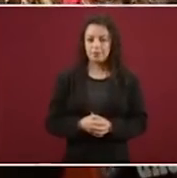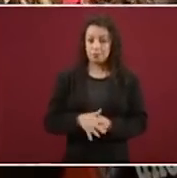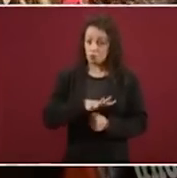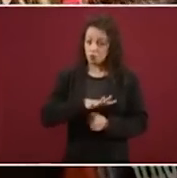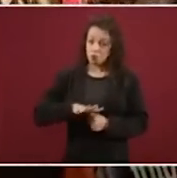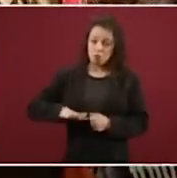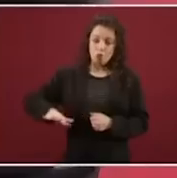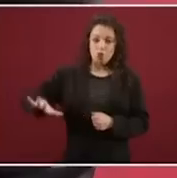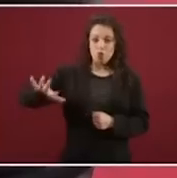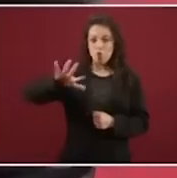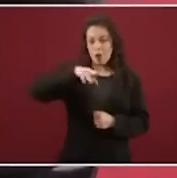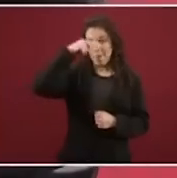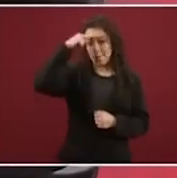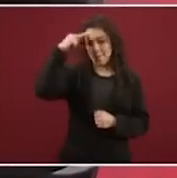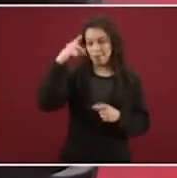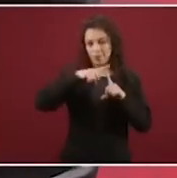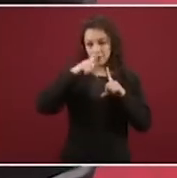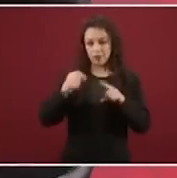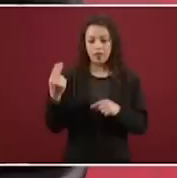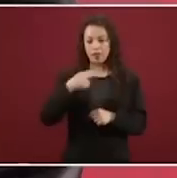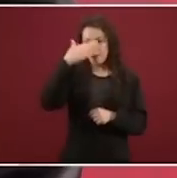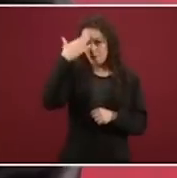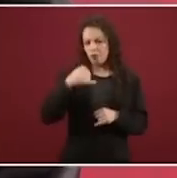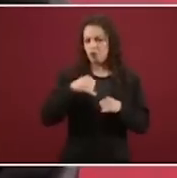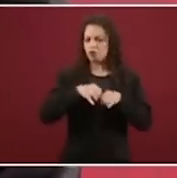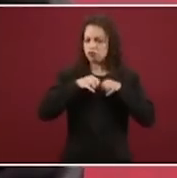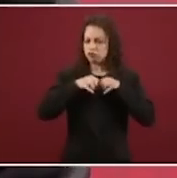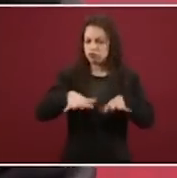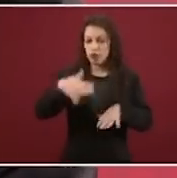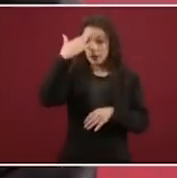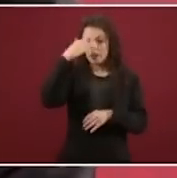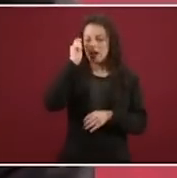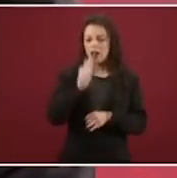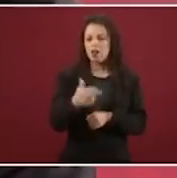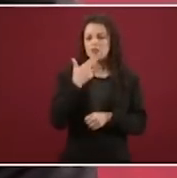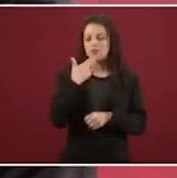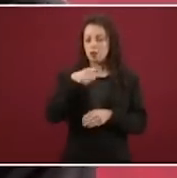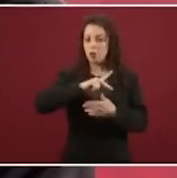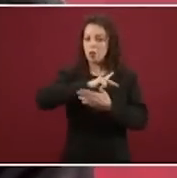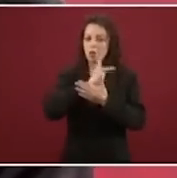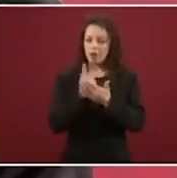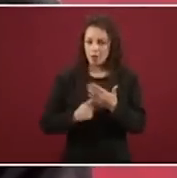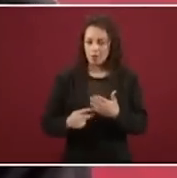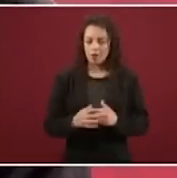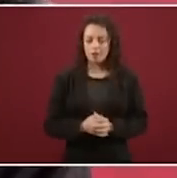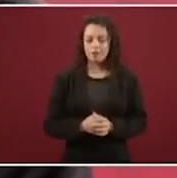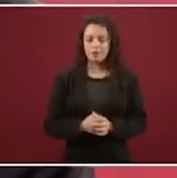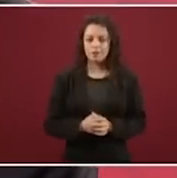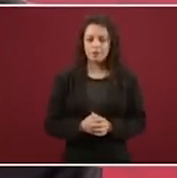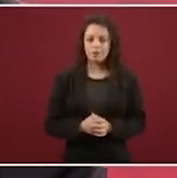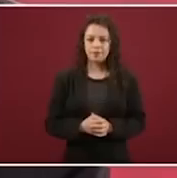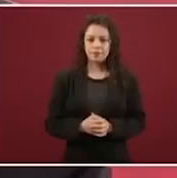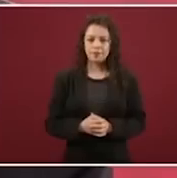mexicanos tengan la información, sepan de este programa, porque